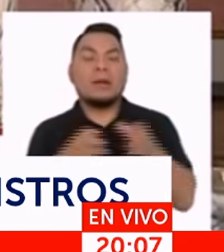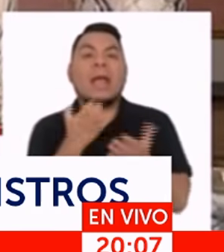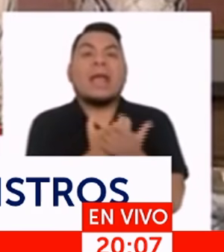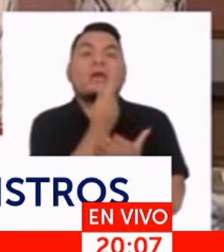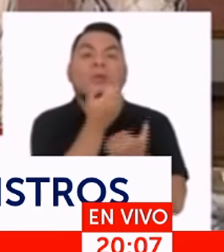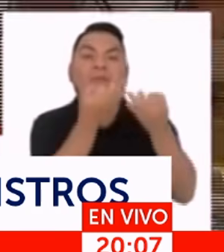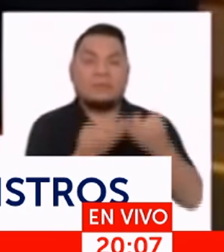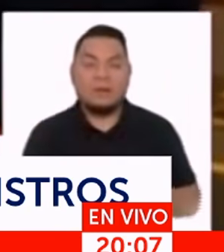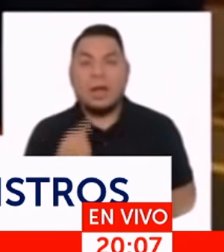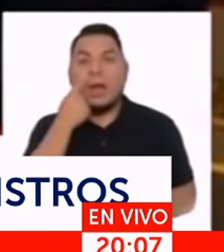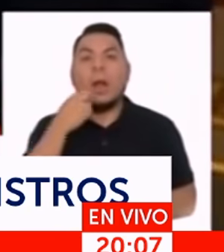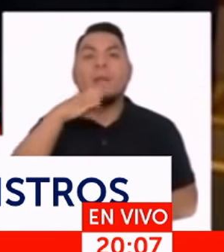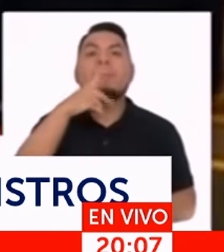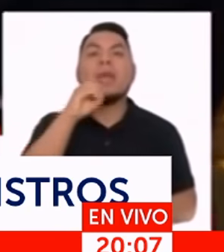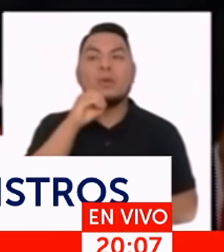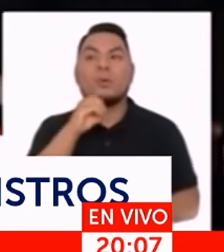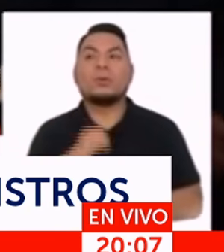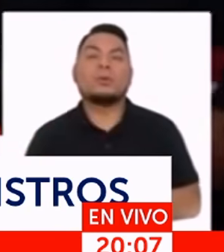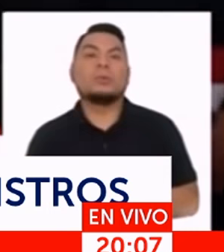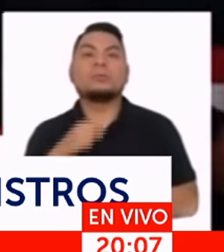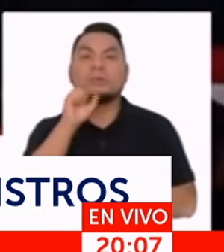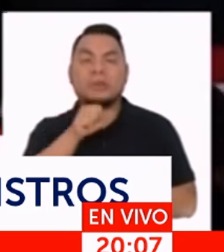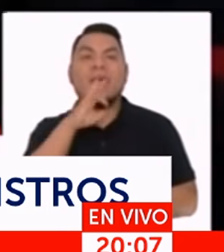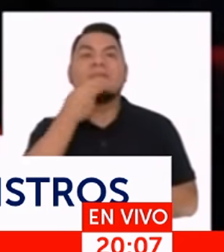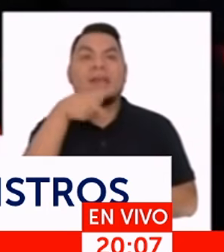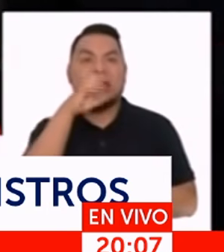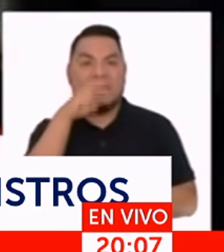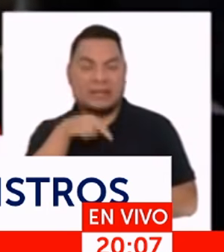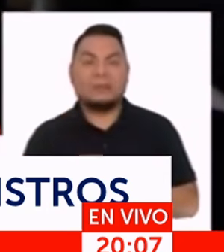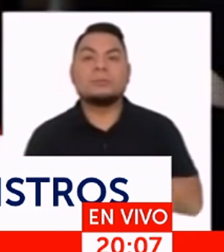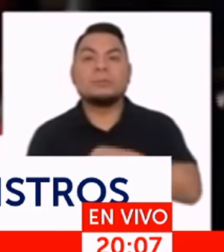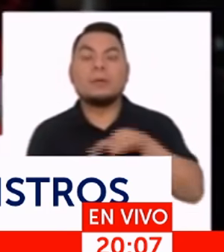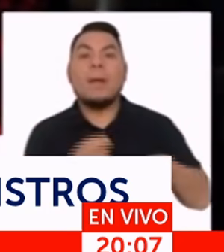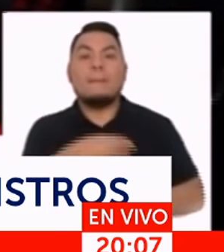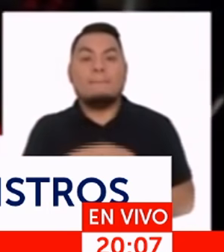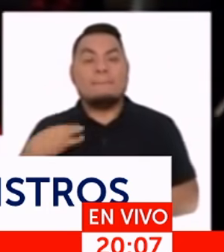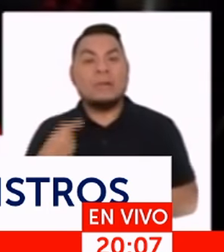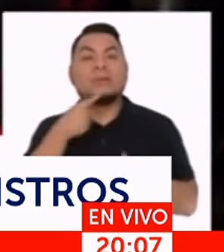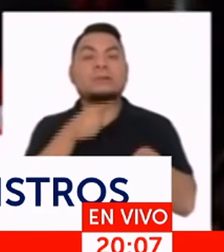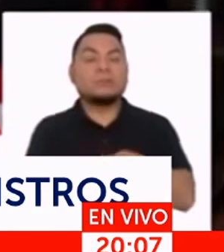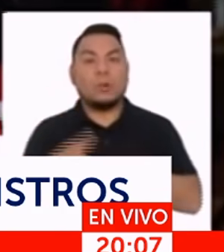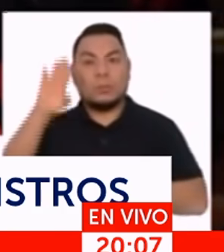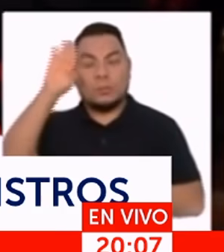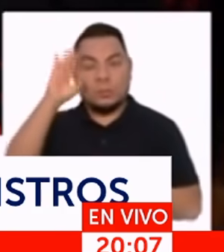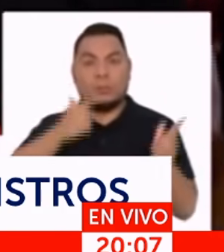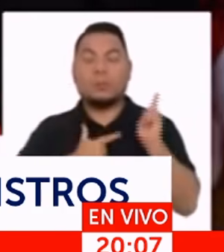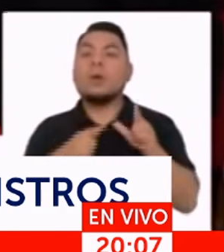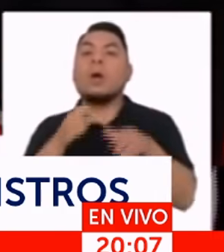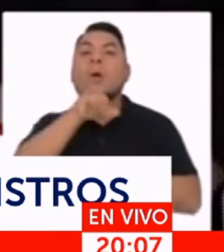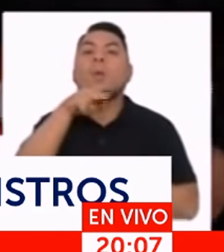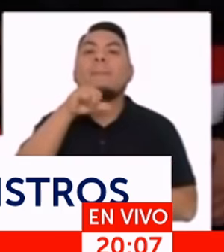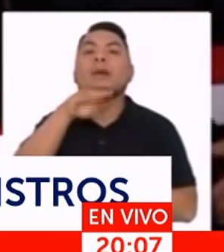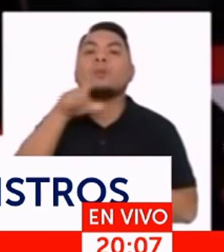de Economía y Finanzas, Pedro Andrés Toribio Topilzin Franque Valvé. Ministro del Interior, Juan